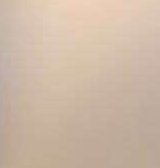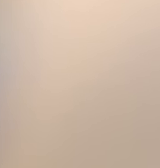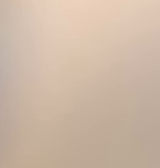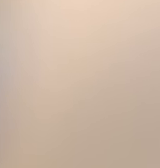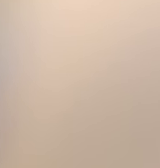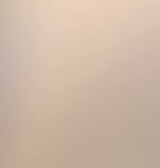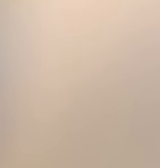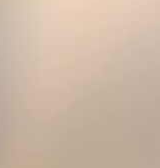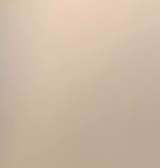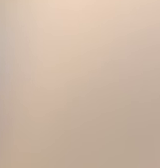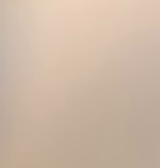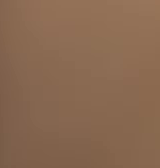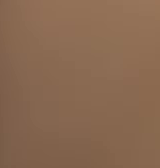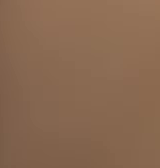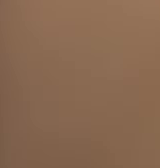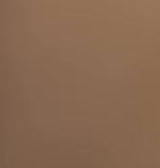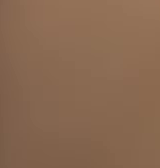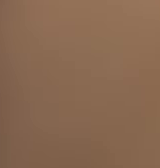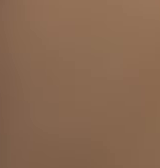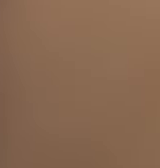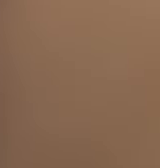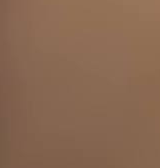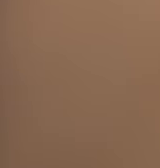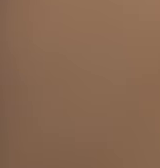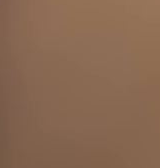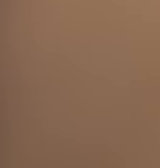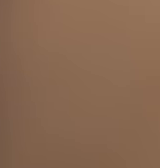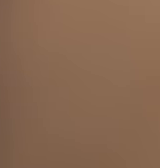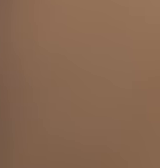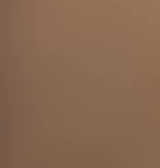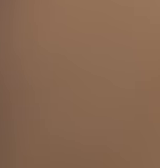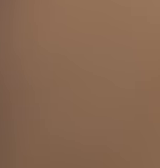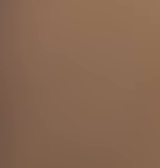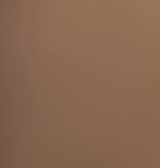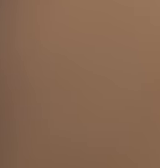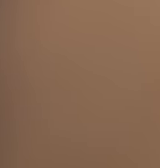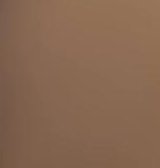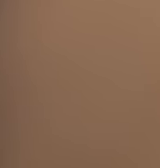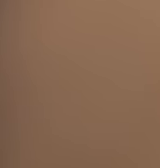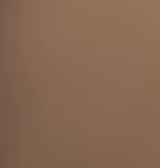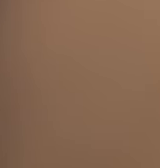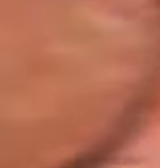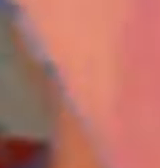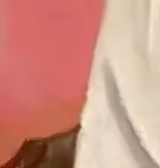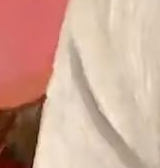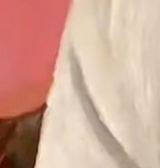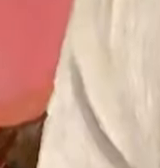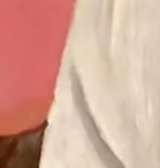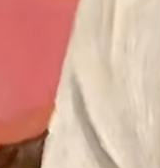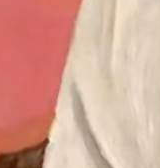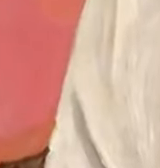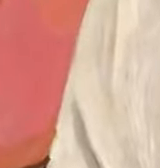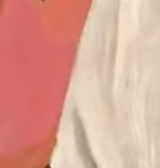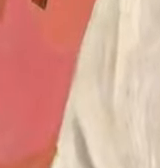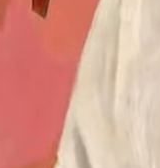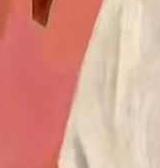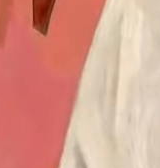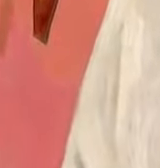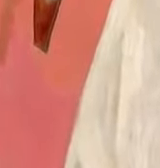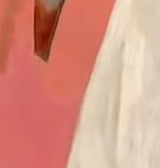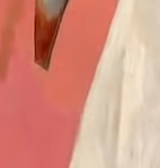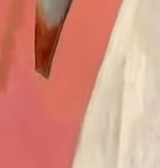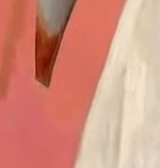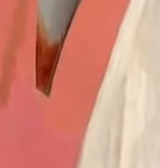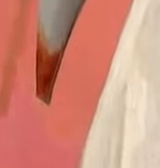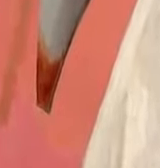por los tonos naranjas y rosados y por la manera de representar a la gente de circo y arlequines. Su paso por el cubismo consta de